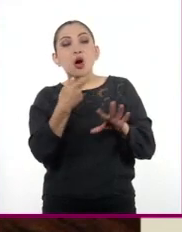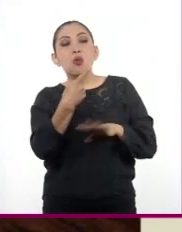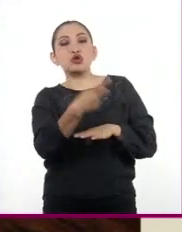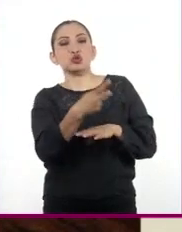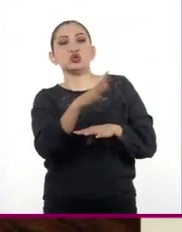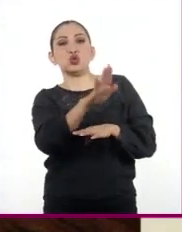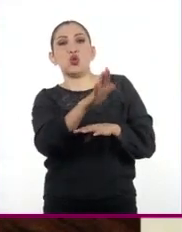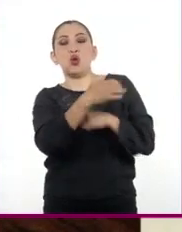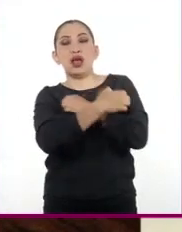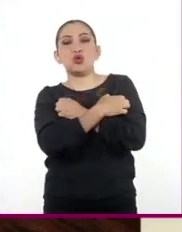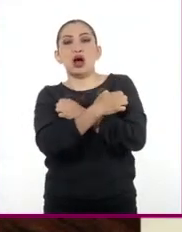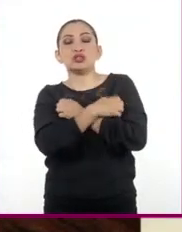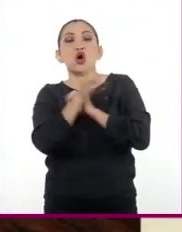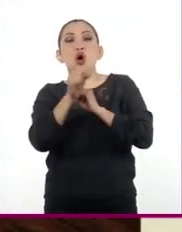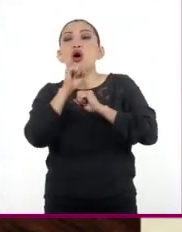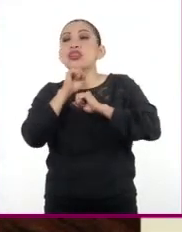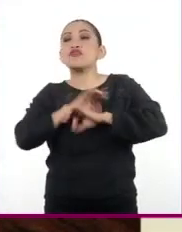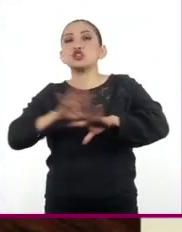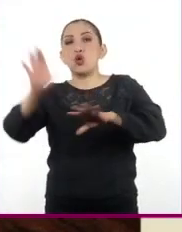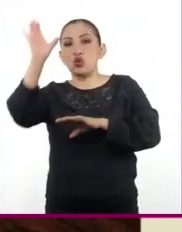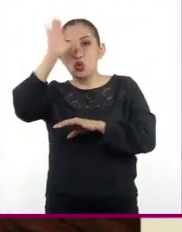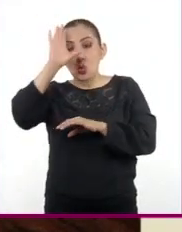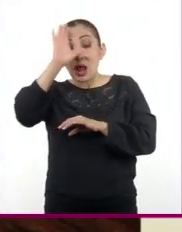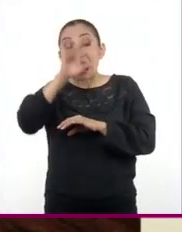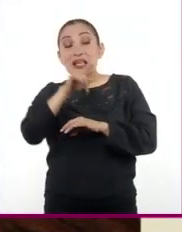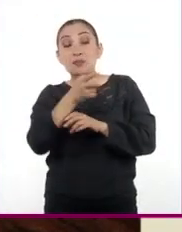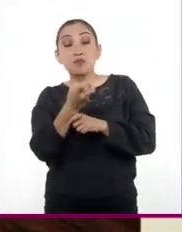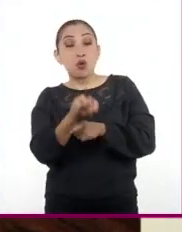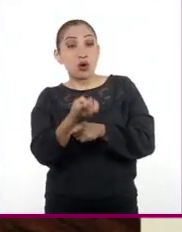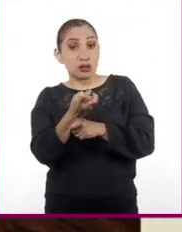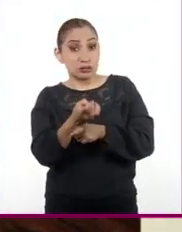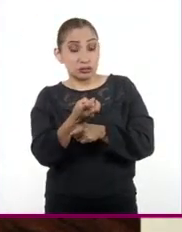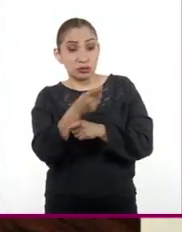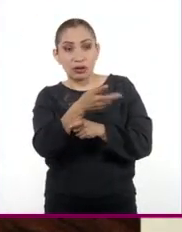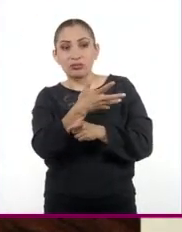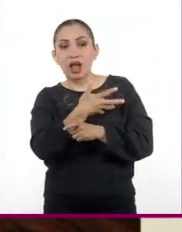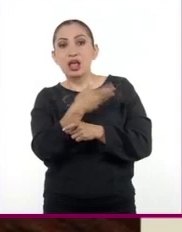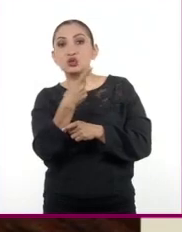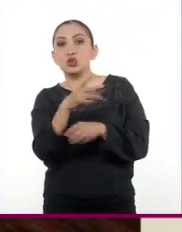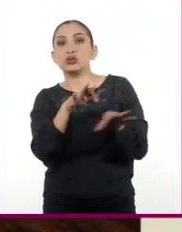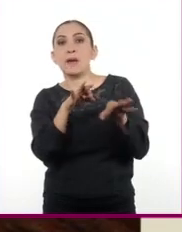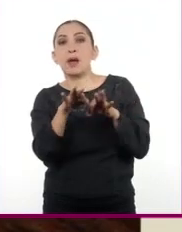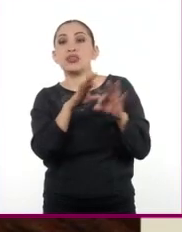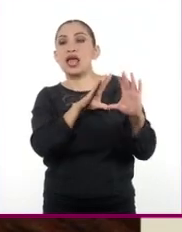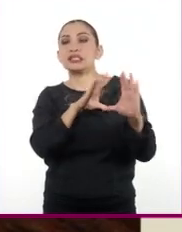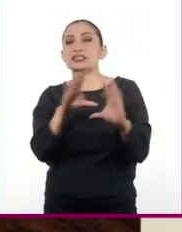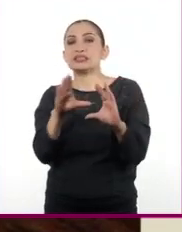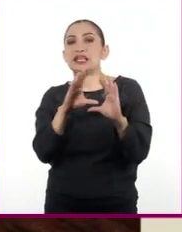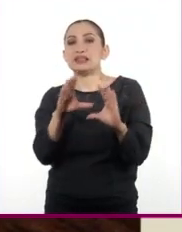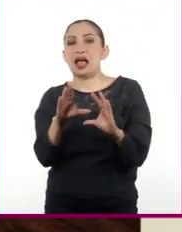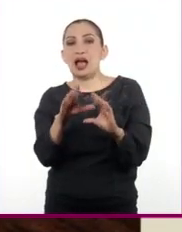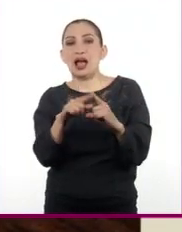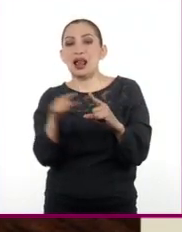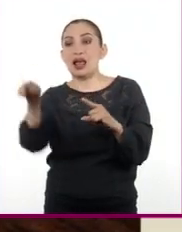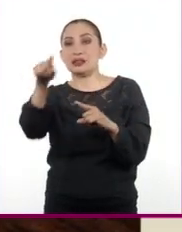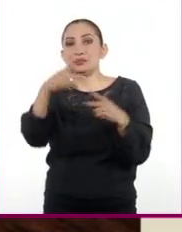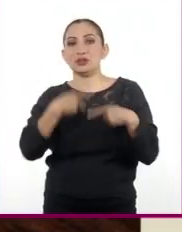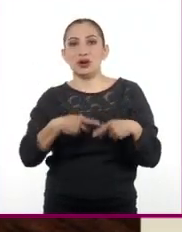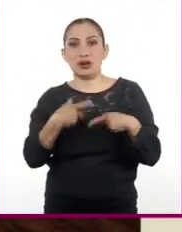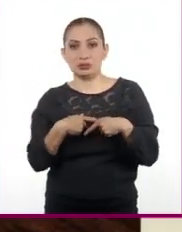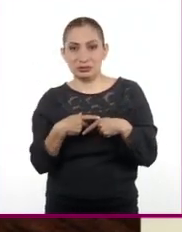función también educativa y de difusión cultural, y en ese sentido tienen una tarea también de formación del